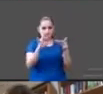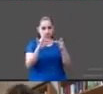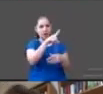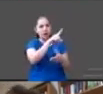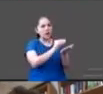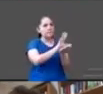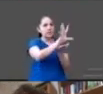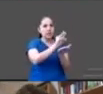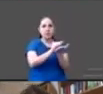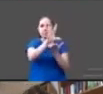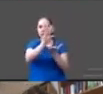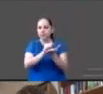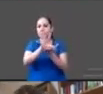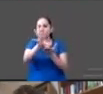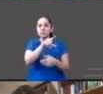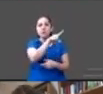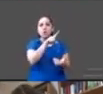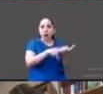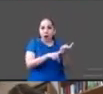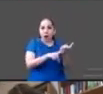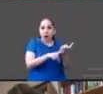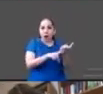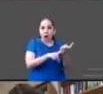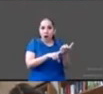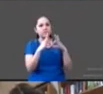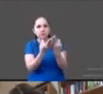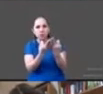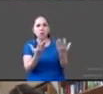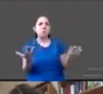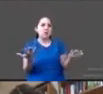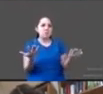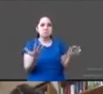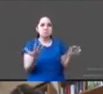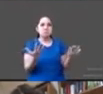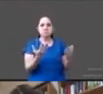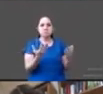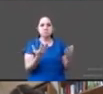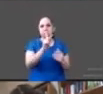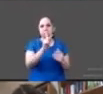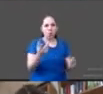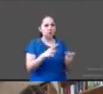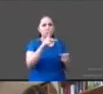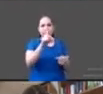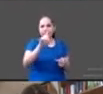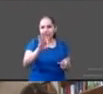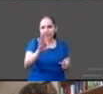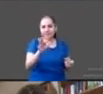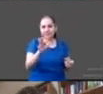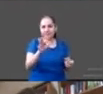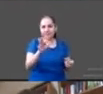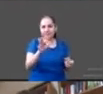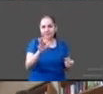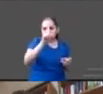también nos recomendaron muchas páginas, nos recomendaron herramientas concretas, nos recomendaron sitios, nos recomendaron